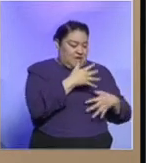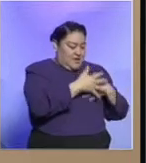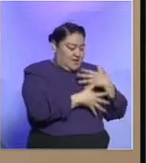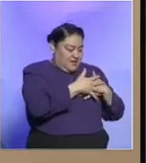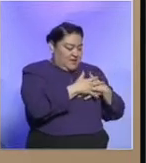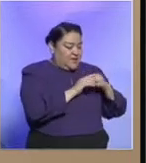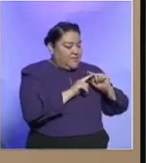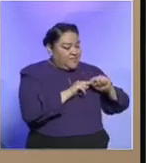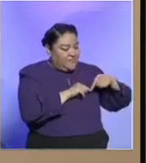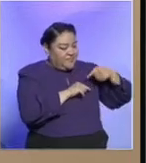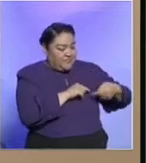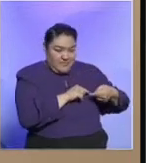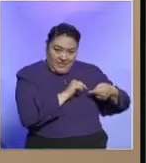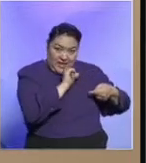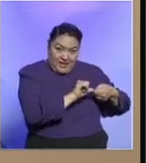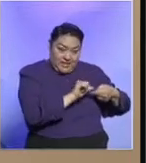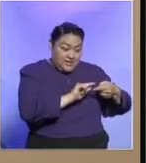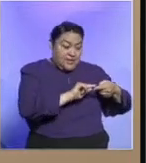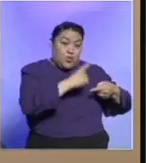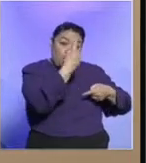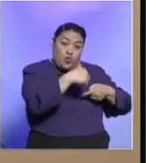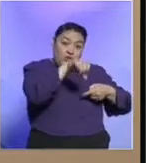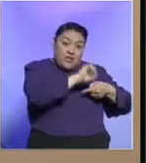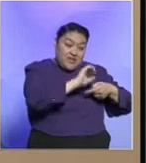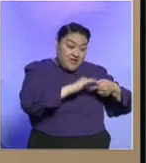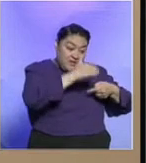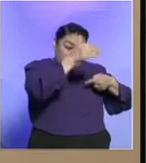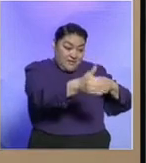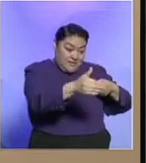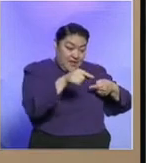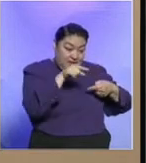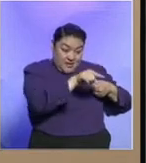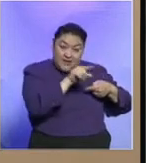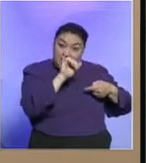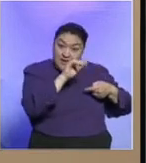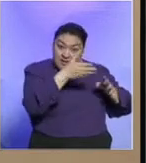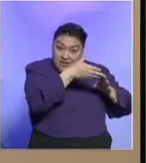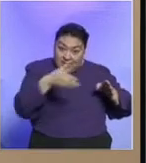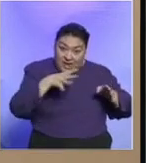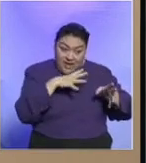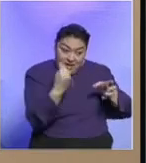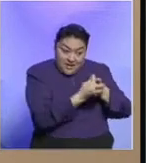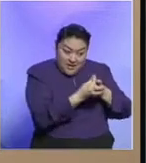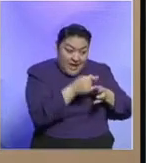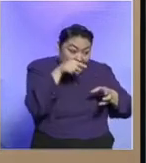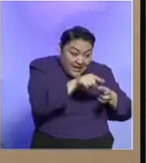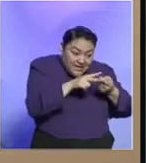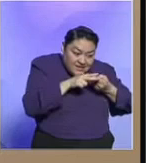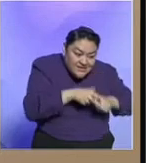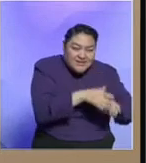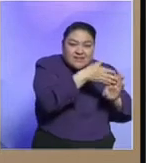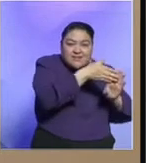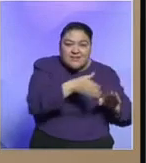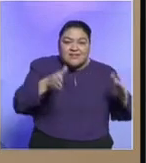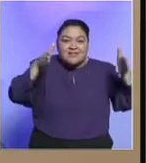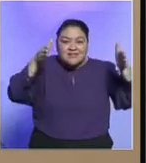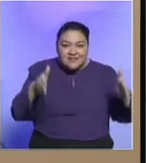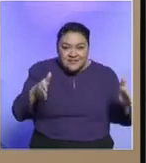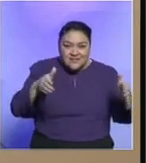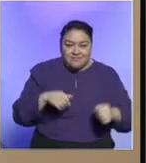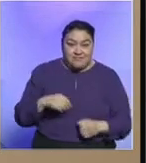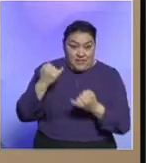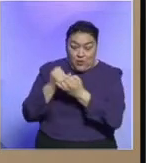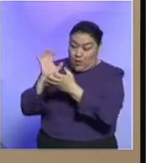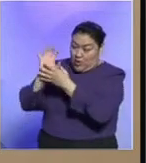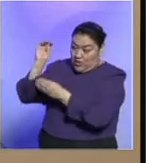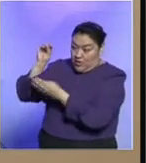en vigor de la reforma. Igualmente, la Constitución estableció la